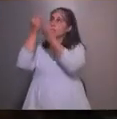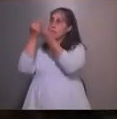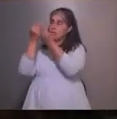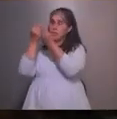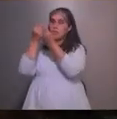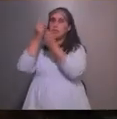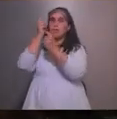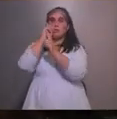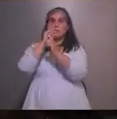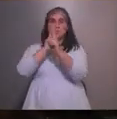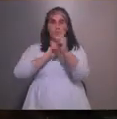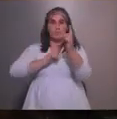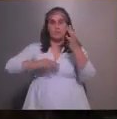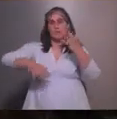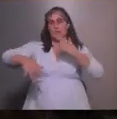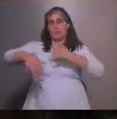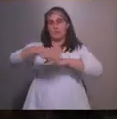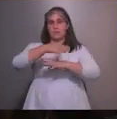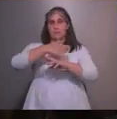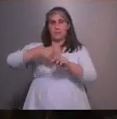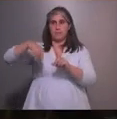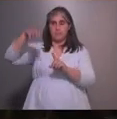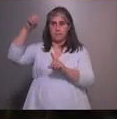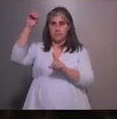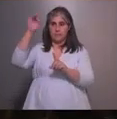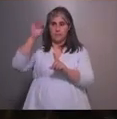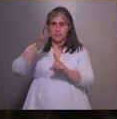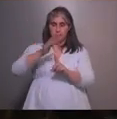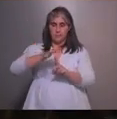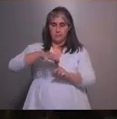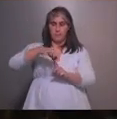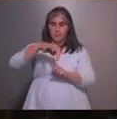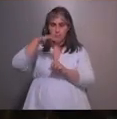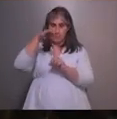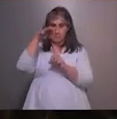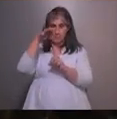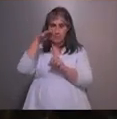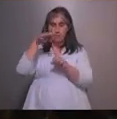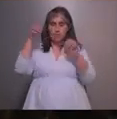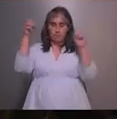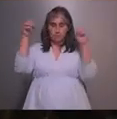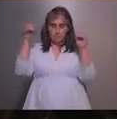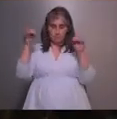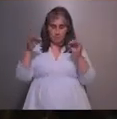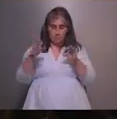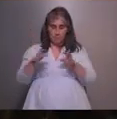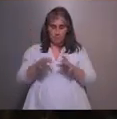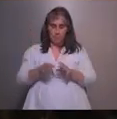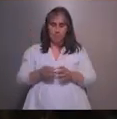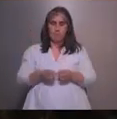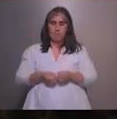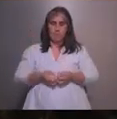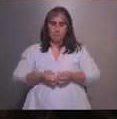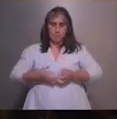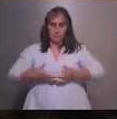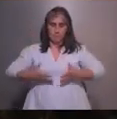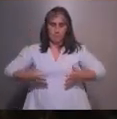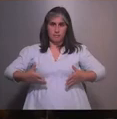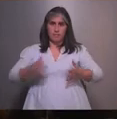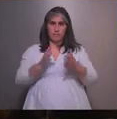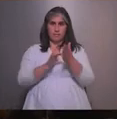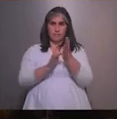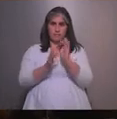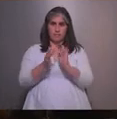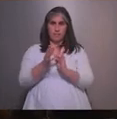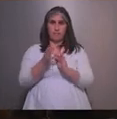Señor es contigo. Bendita tú eres entre todas las mujeres, y bendito es